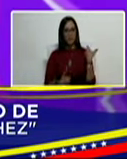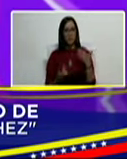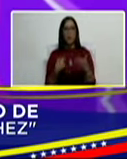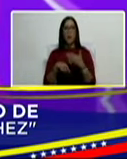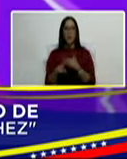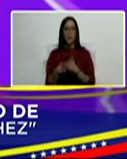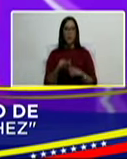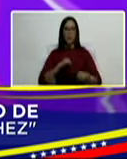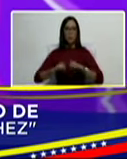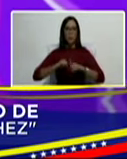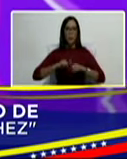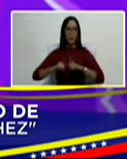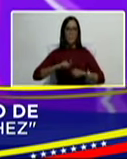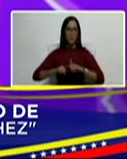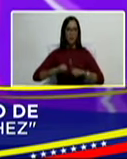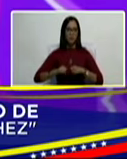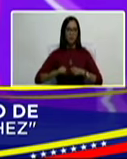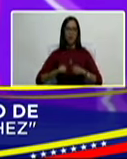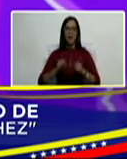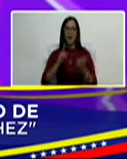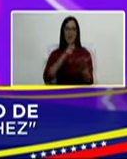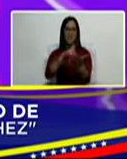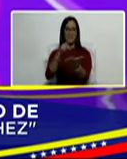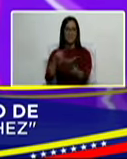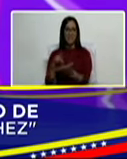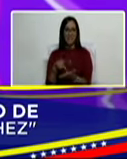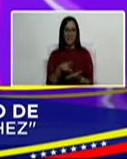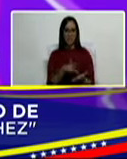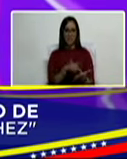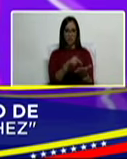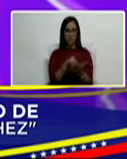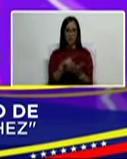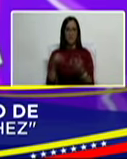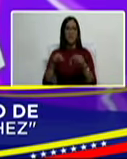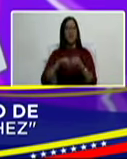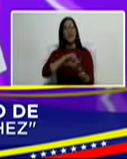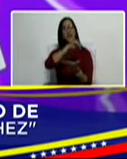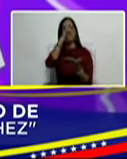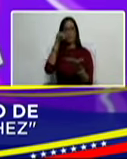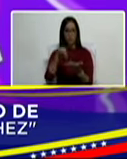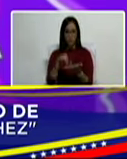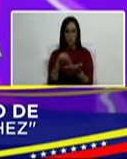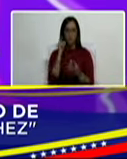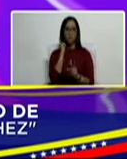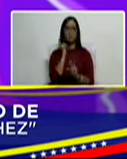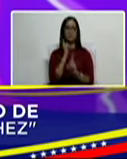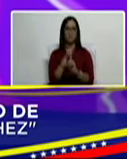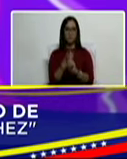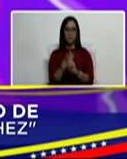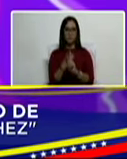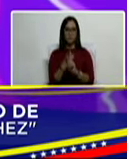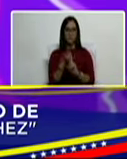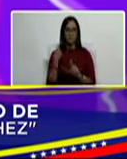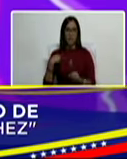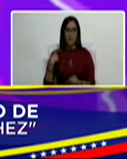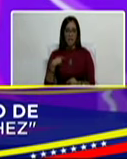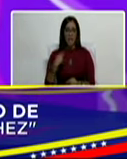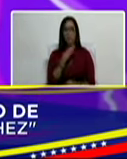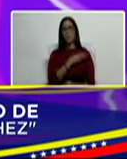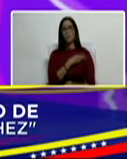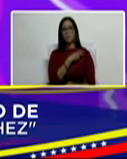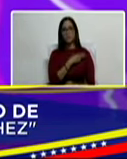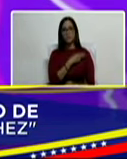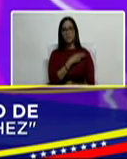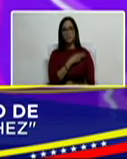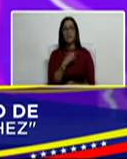este gran movimiento a desplegarnos a nivel nacional con una misión. Tenemos